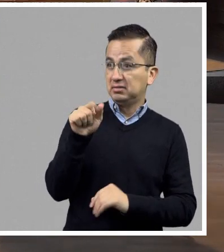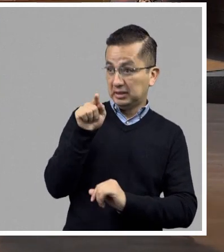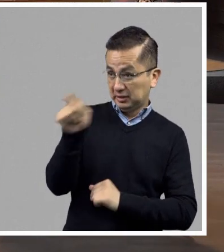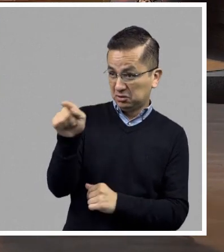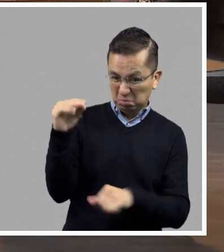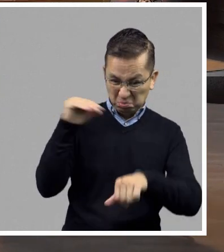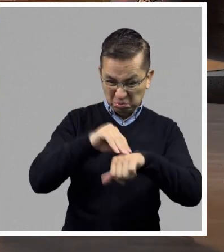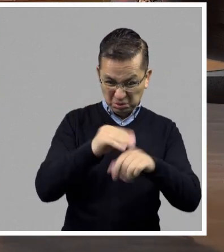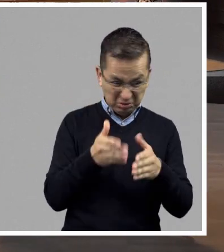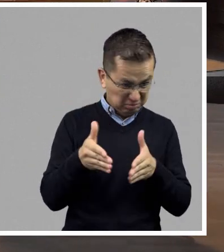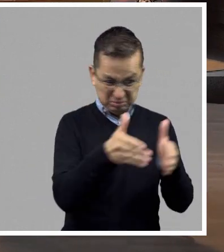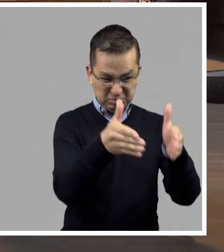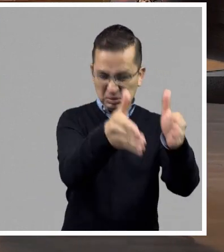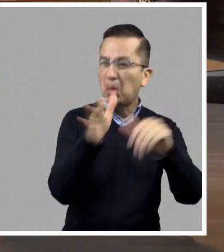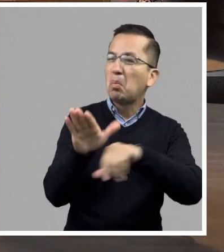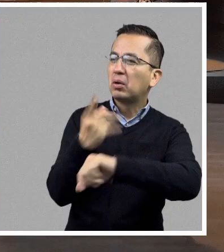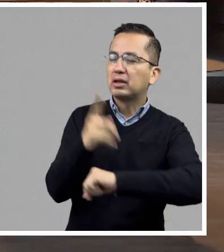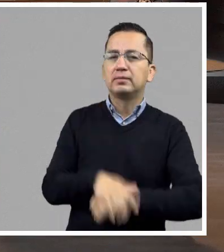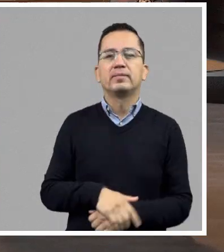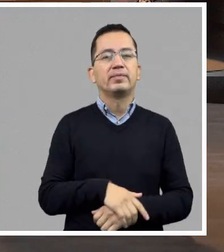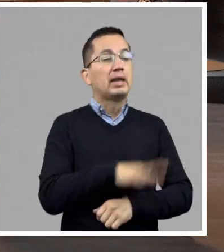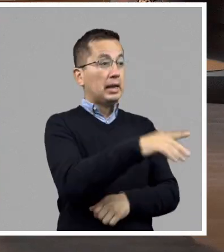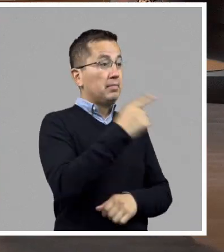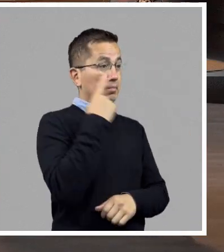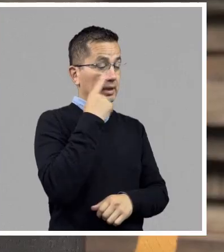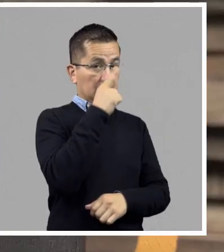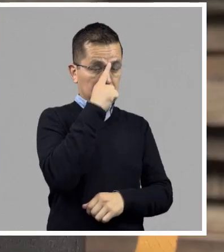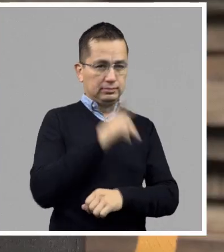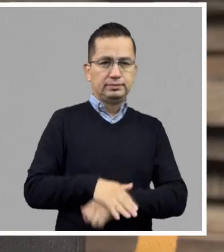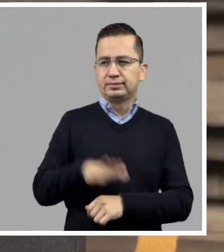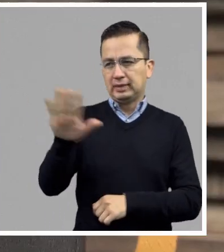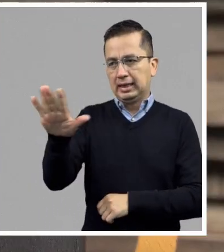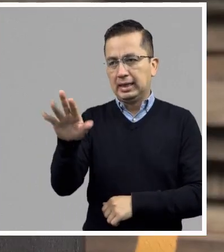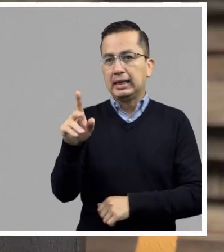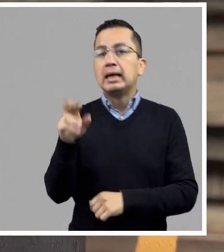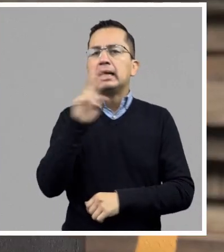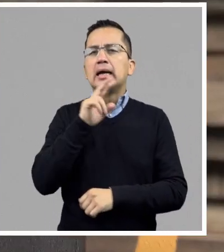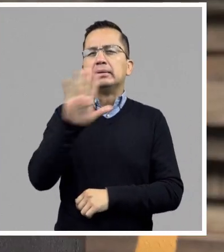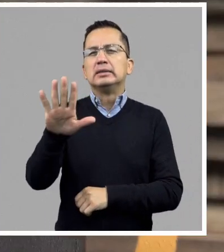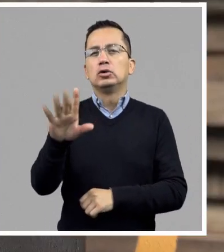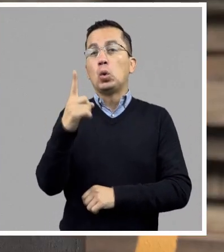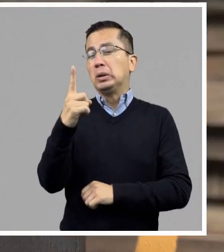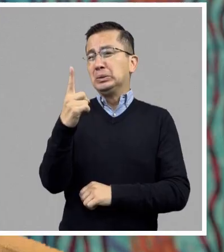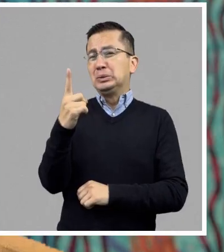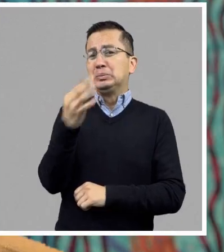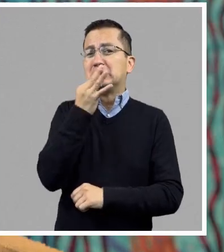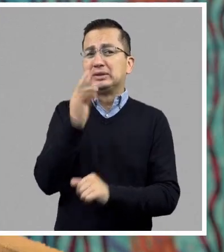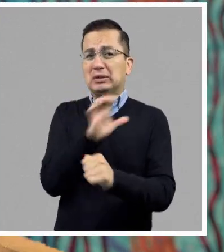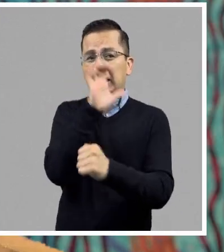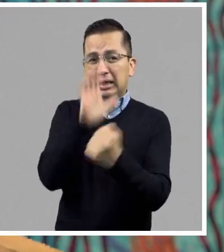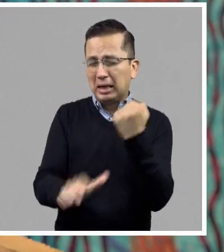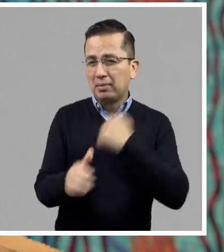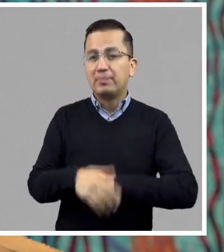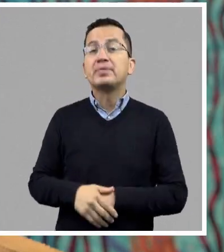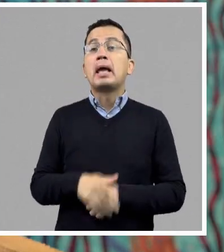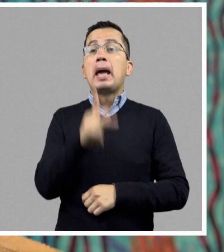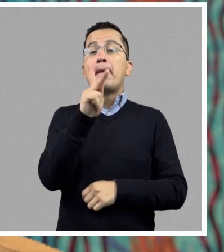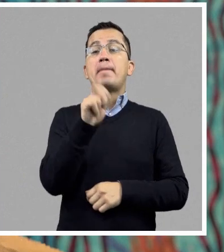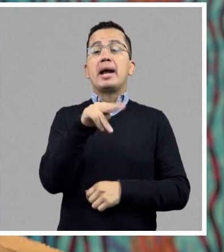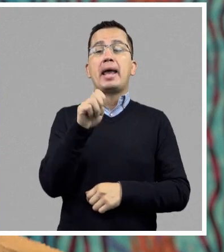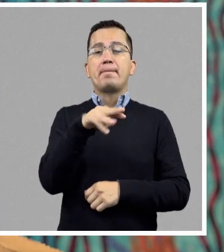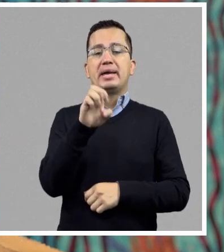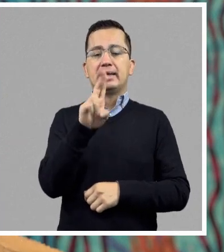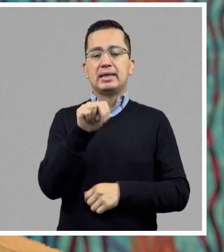Por qué están cercana a tu corazón Bueno Panamá es un país lineal bueno rápidamente para recordarnos que es un minutito pero Hay que decir que